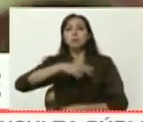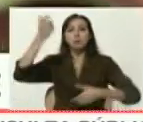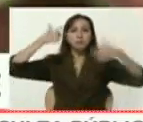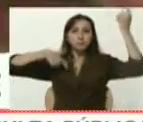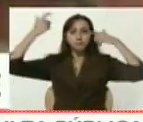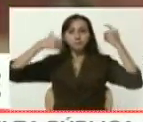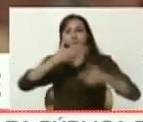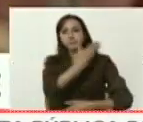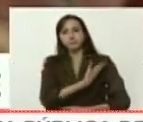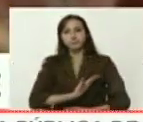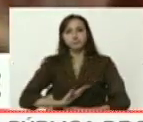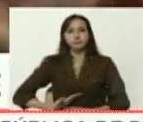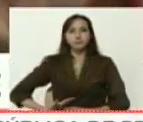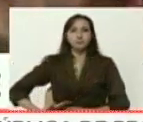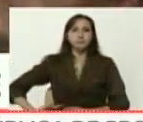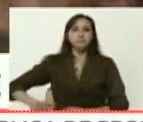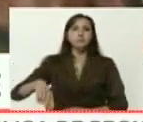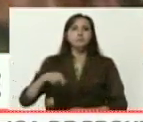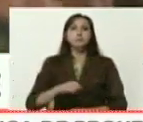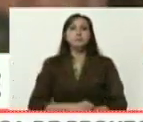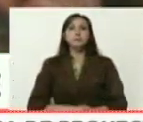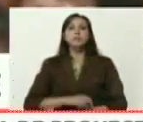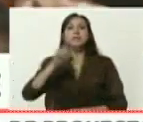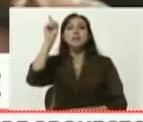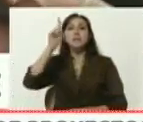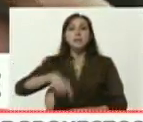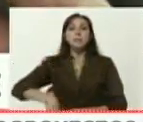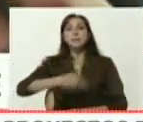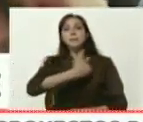y nuestro también comandante eterno Fidel.